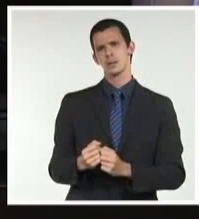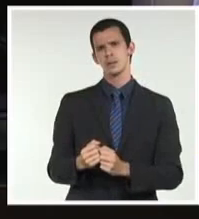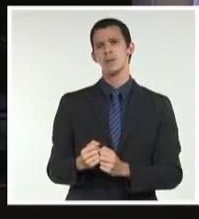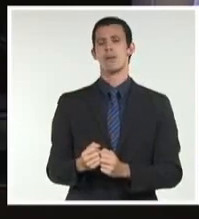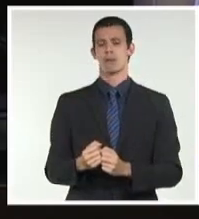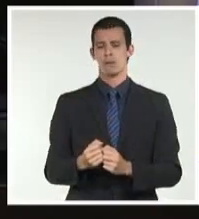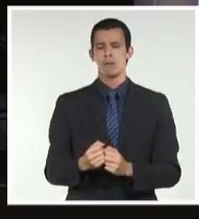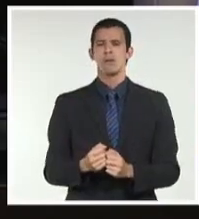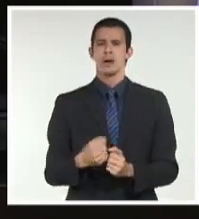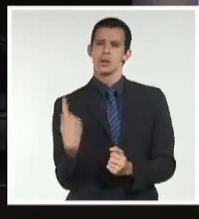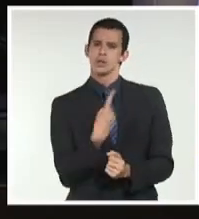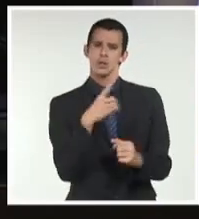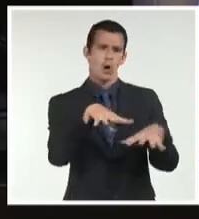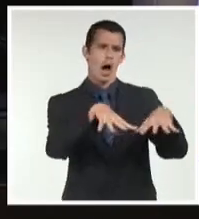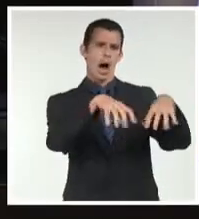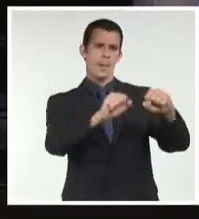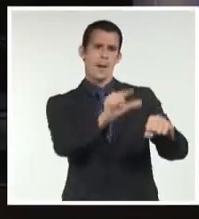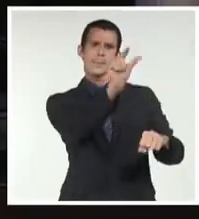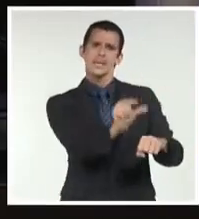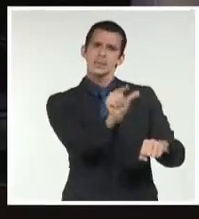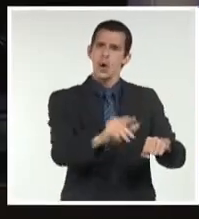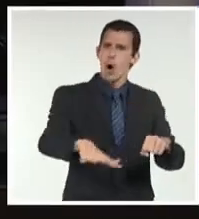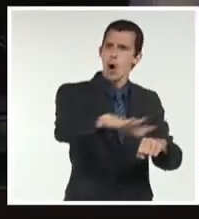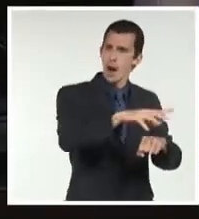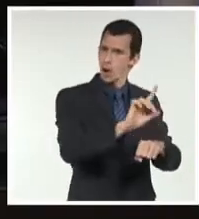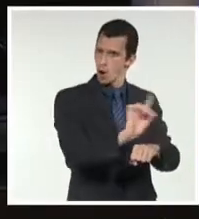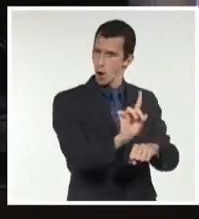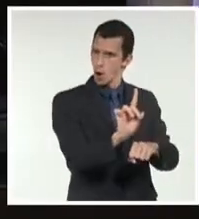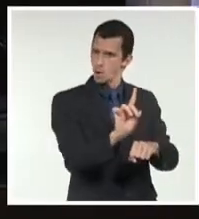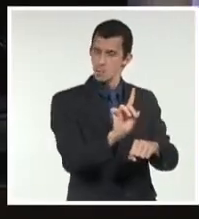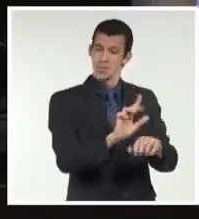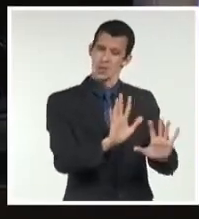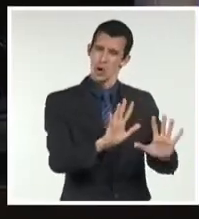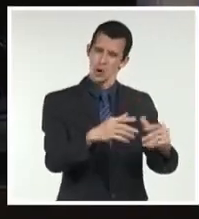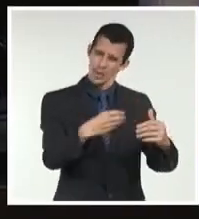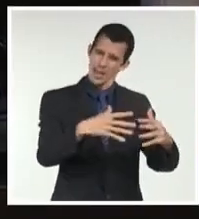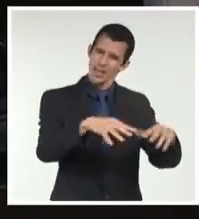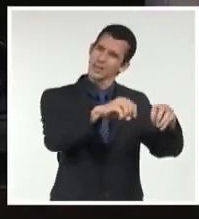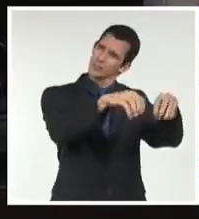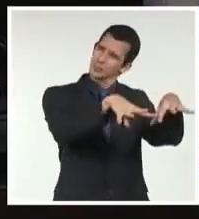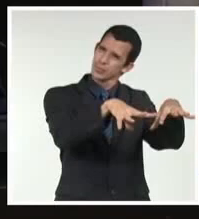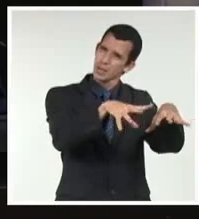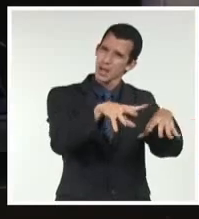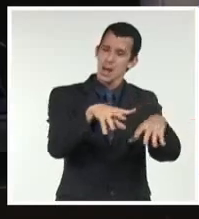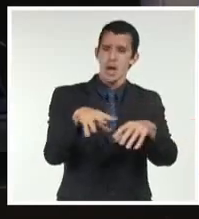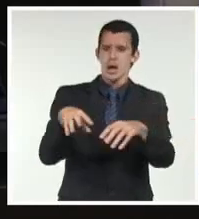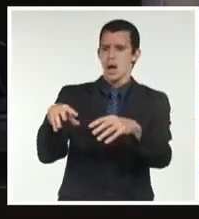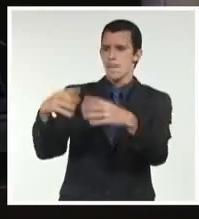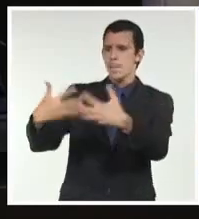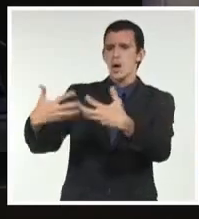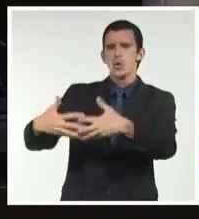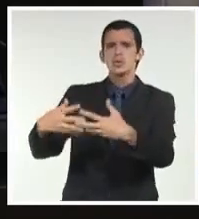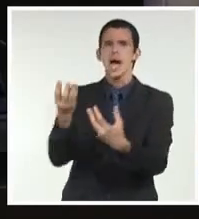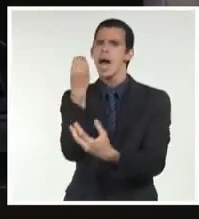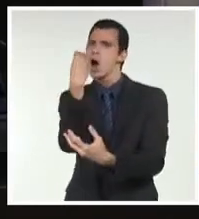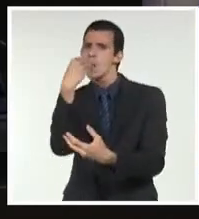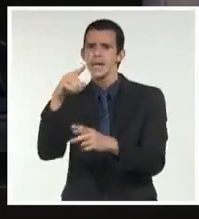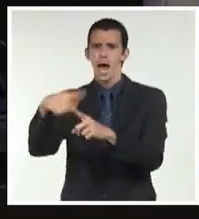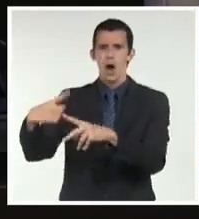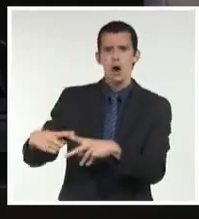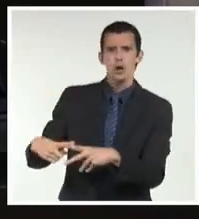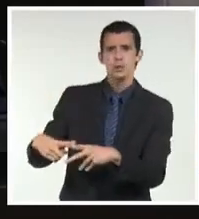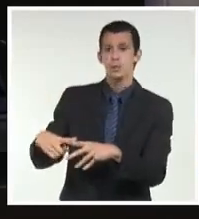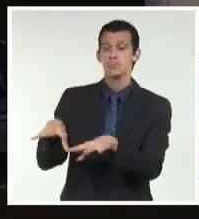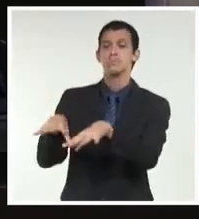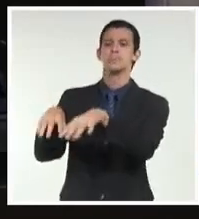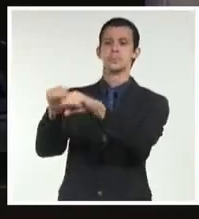parte importante de los procesos productivos parados por generación eléctrica, porque hemos quitado la carga estatal, la carga productiva, para